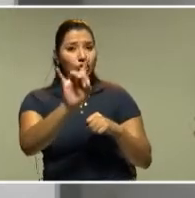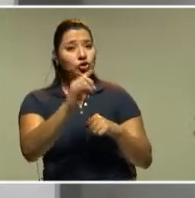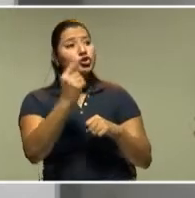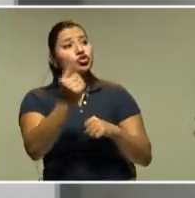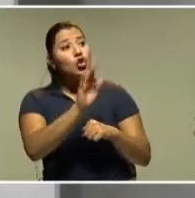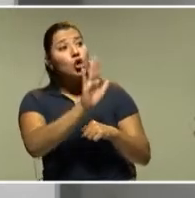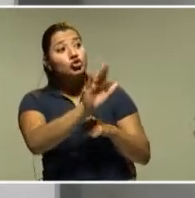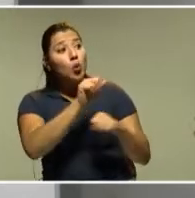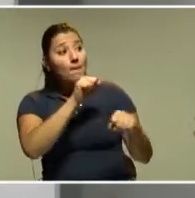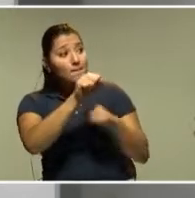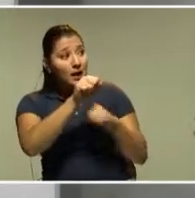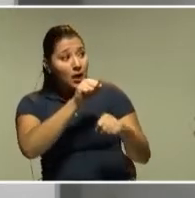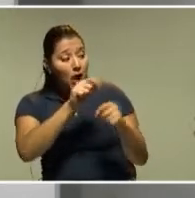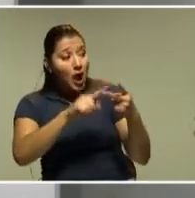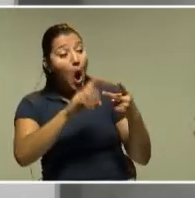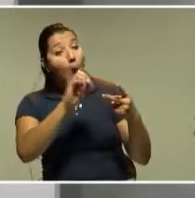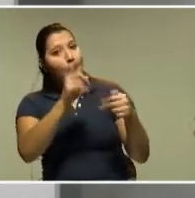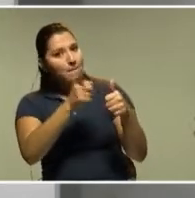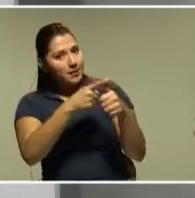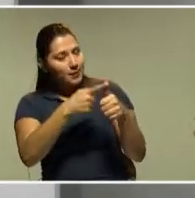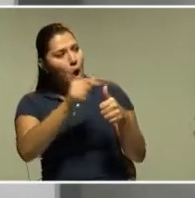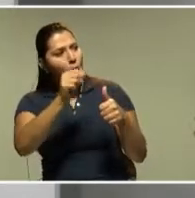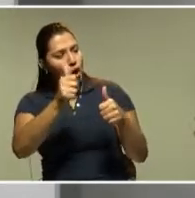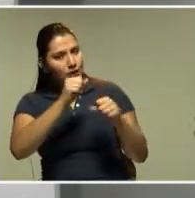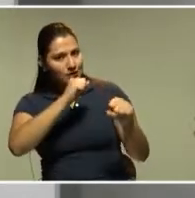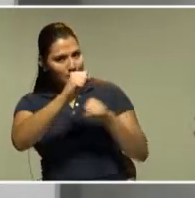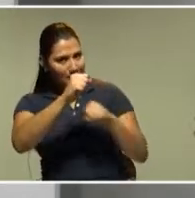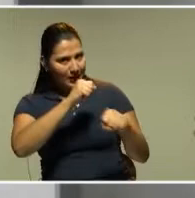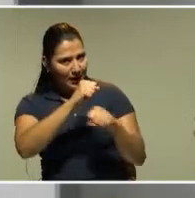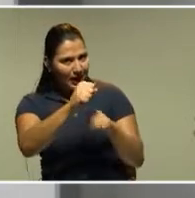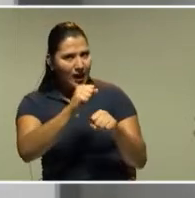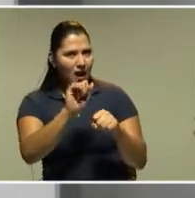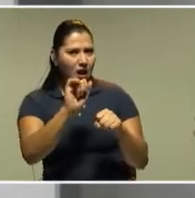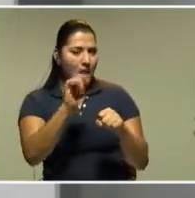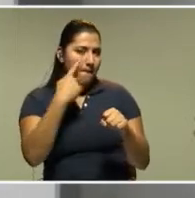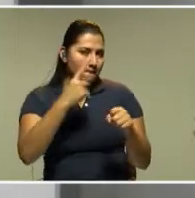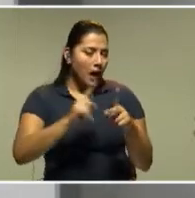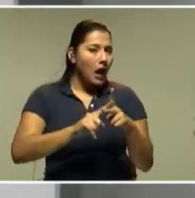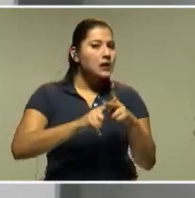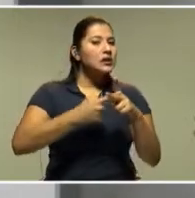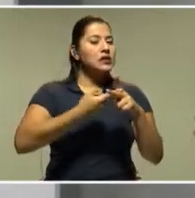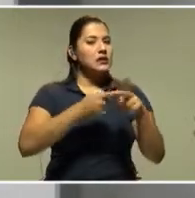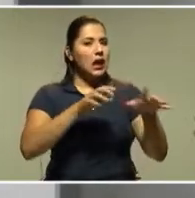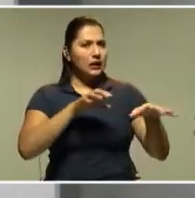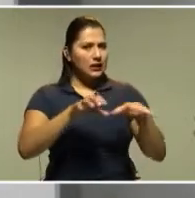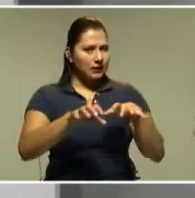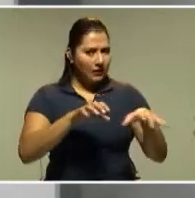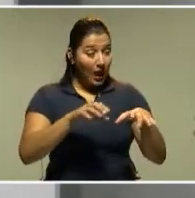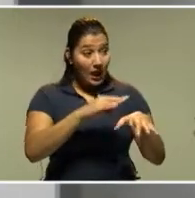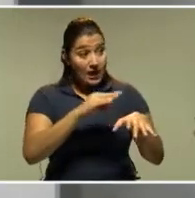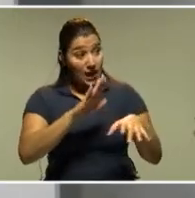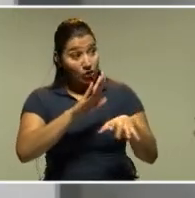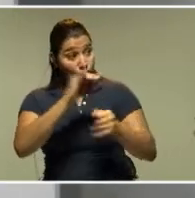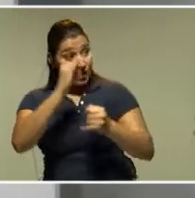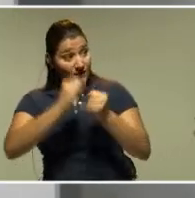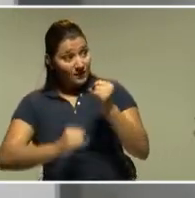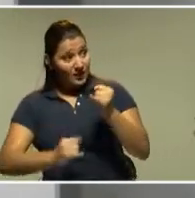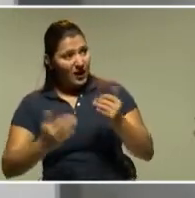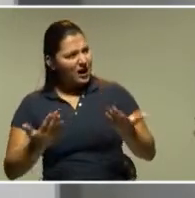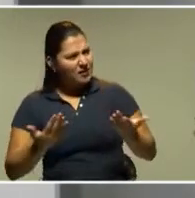pelea o se van a encontrar otras peleas, qué sé yo, como una apertura y demás, y que la suya quede en un horario